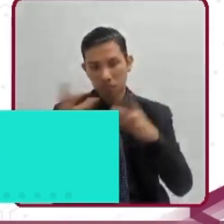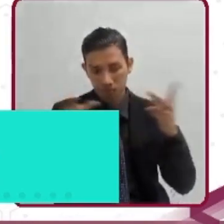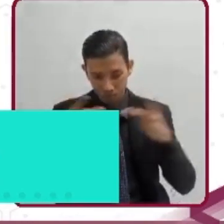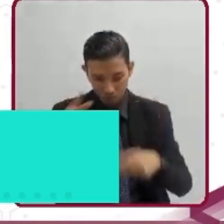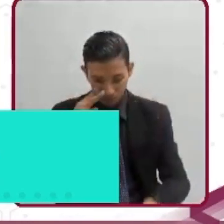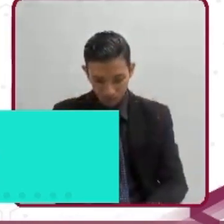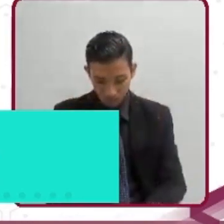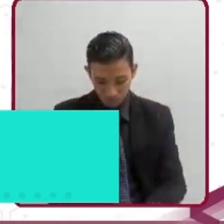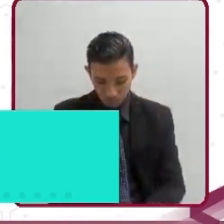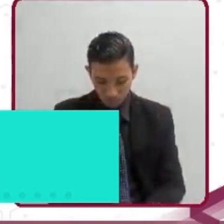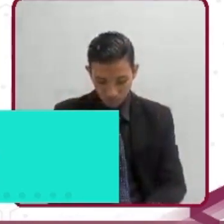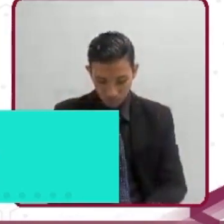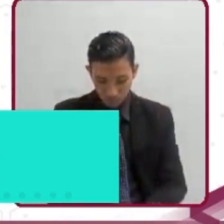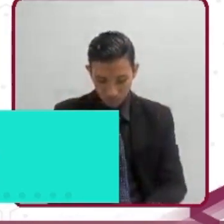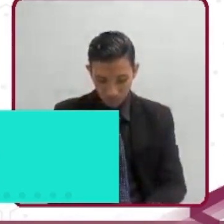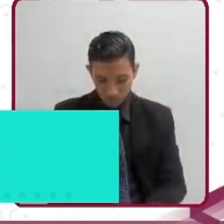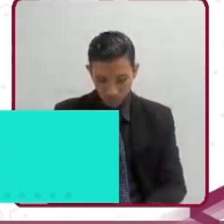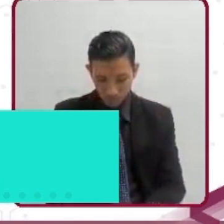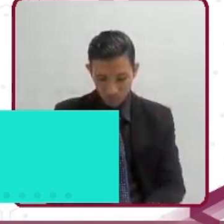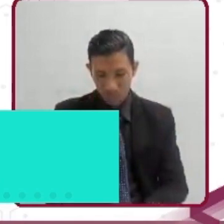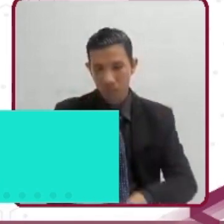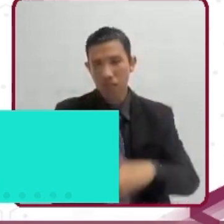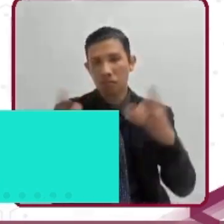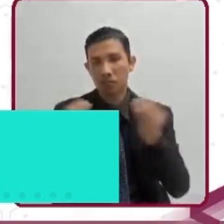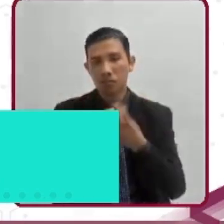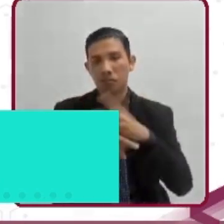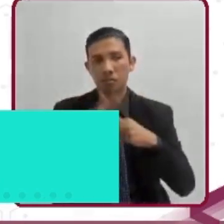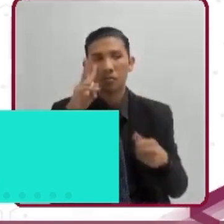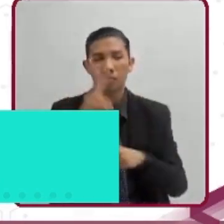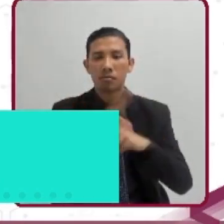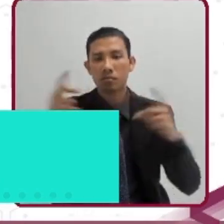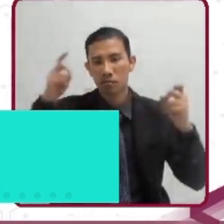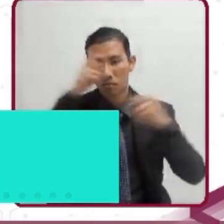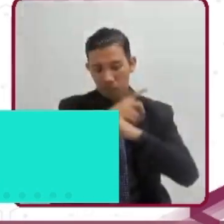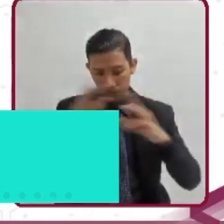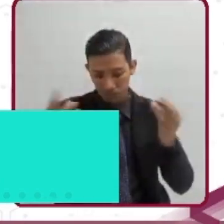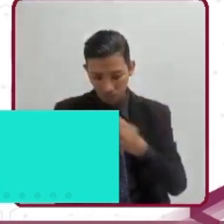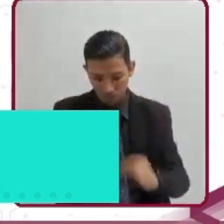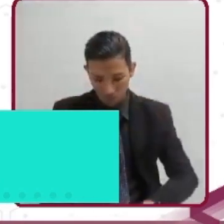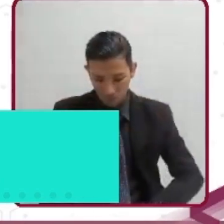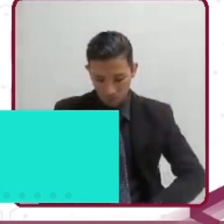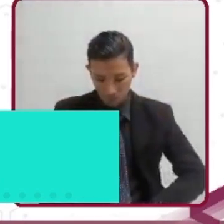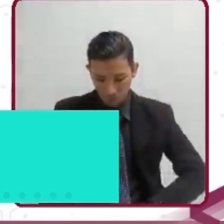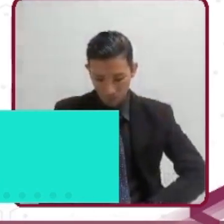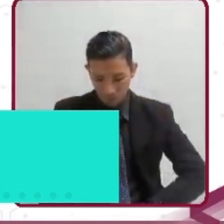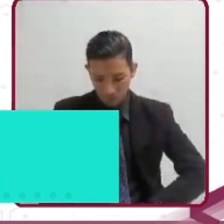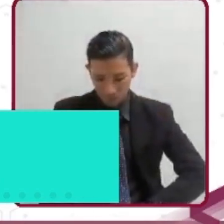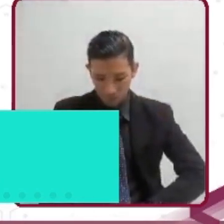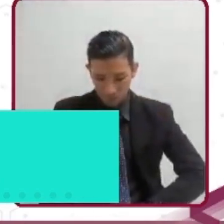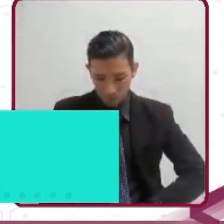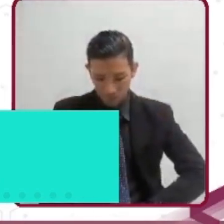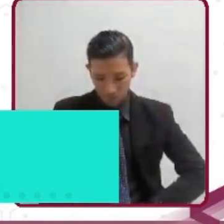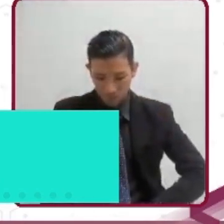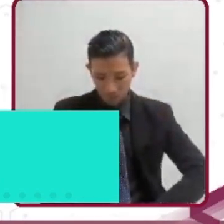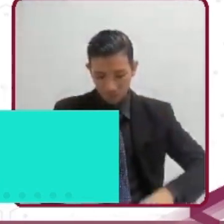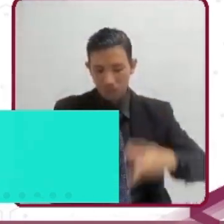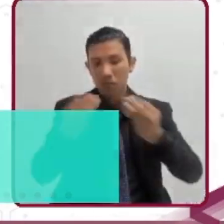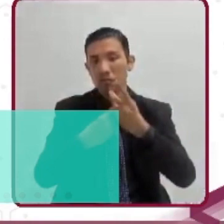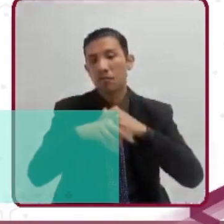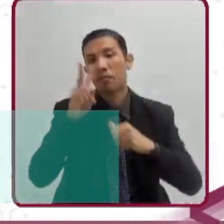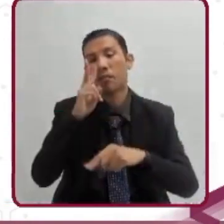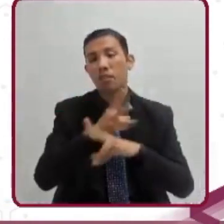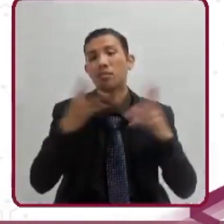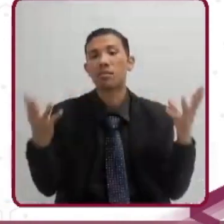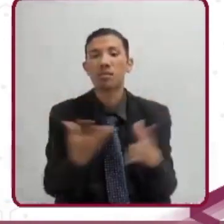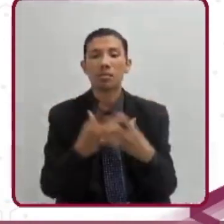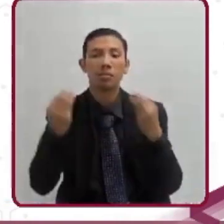año bastante difícil, pero lo quiero decir de forma propositiva, difícil porque tenemos que realizar